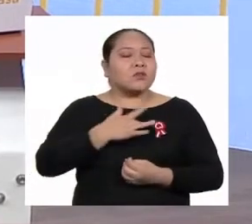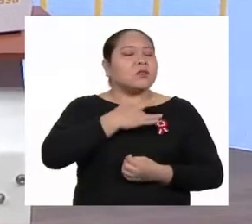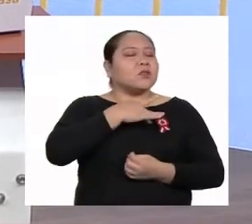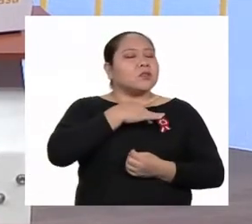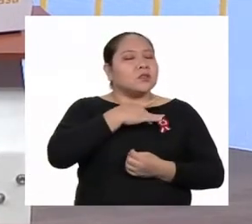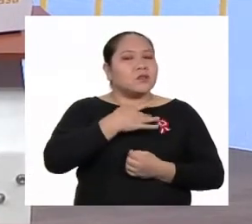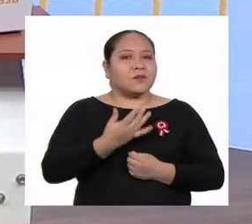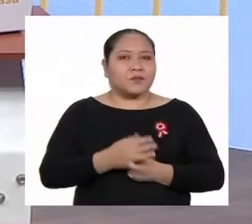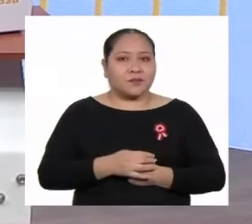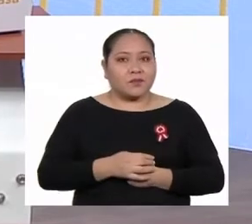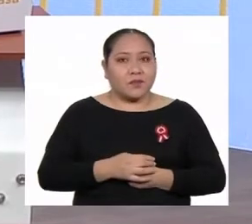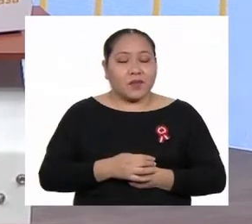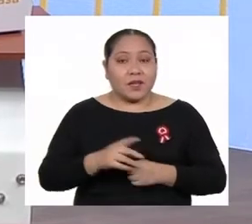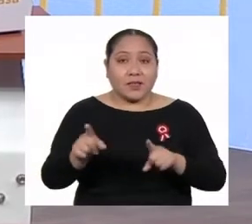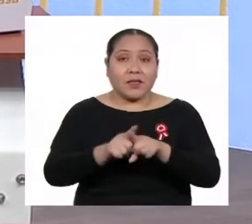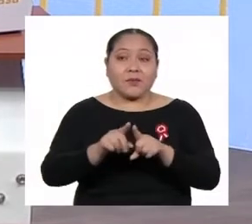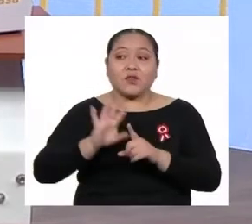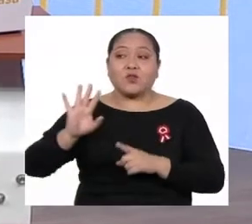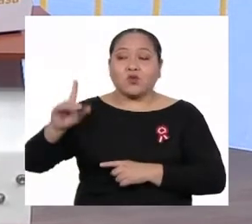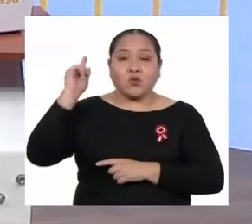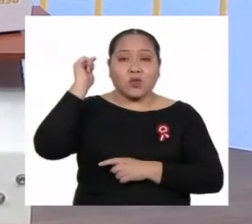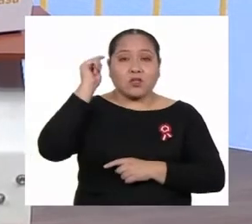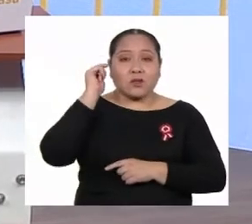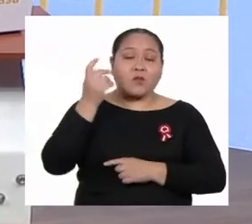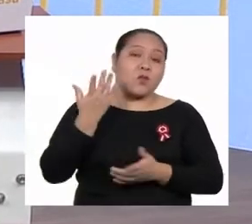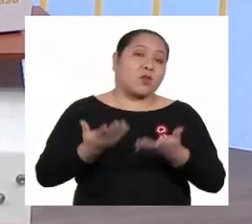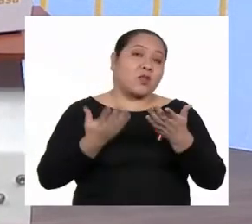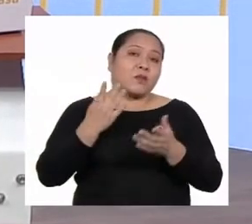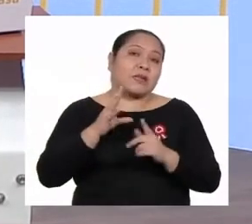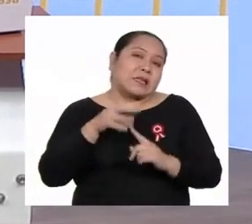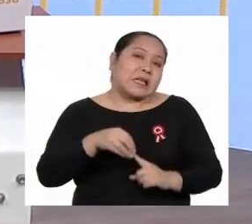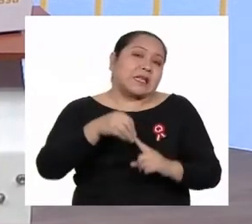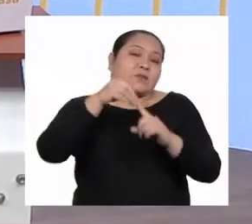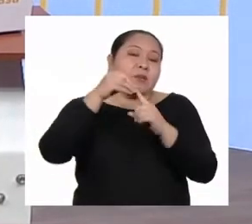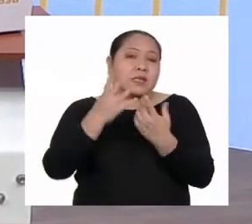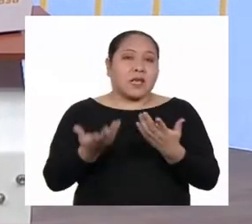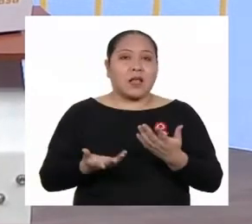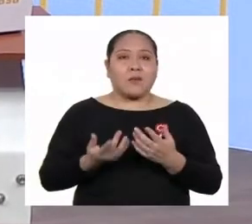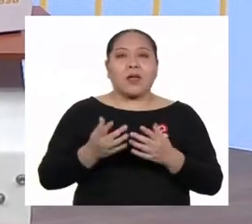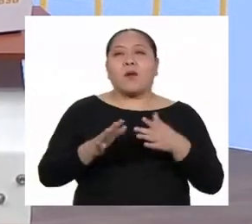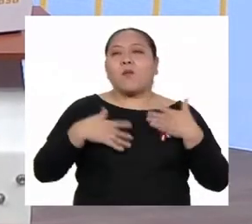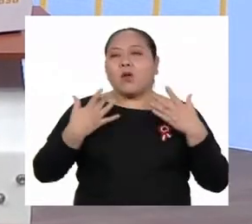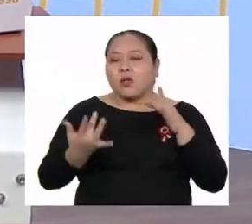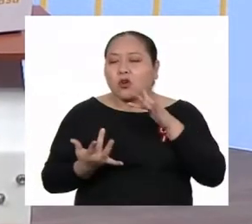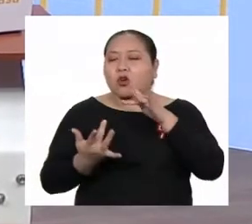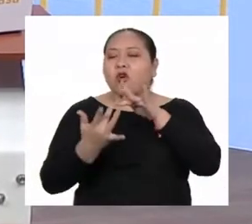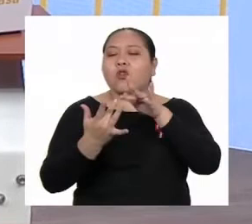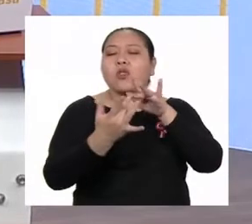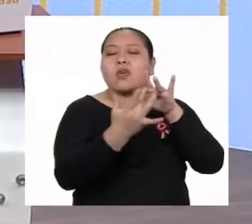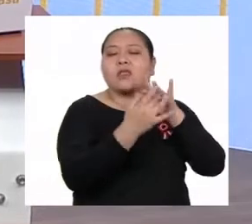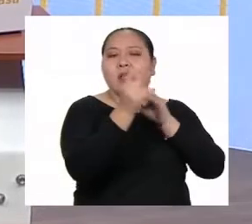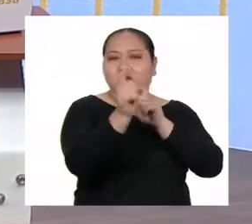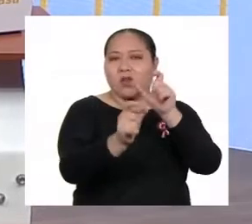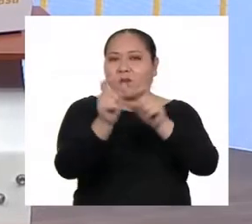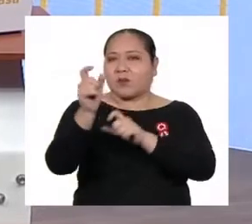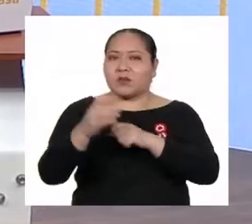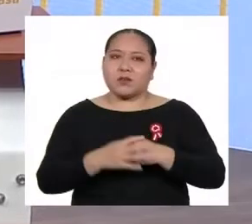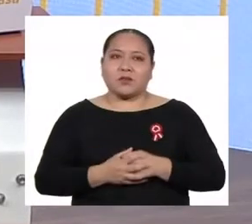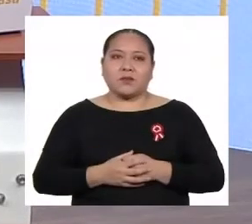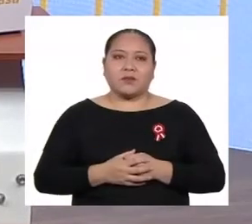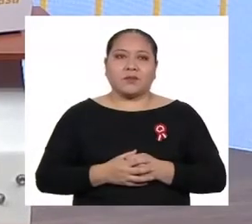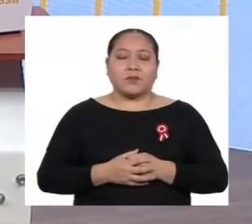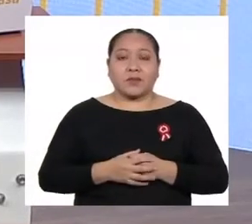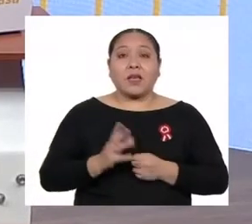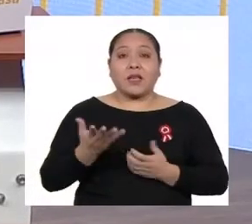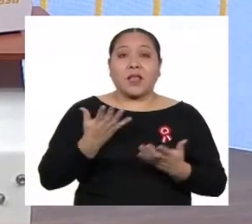¿no? Además, al ser un testimonio debe ser algo especial, como para conectar con la audiencia. Es más, si